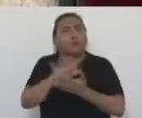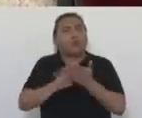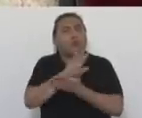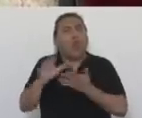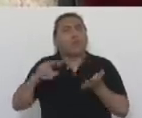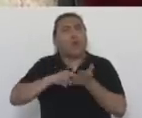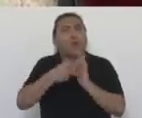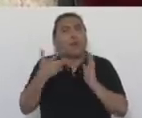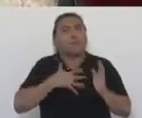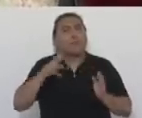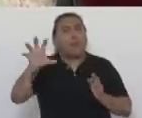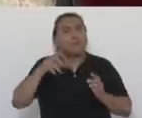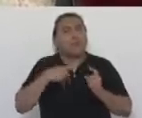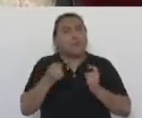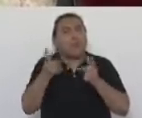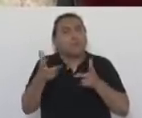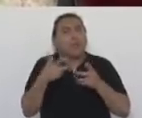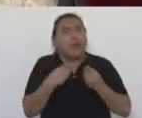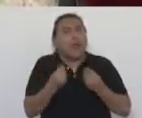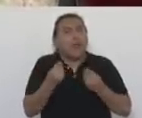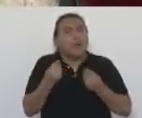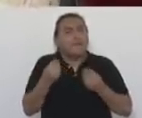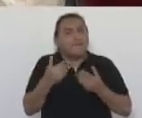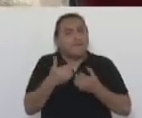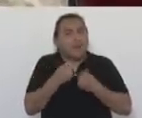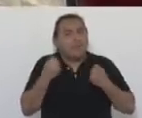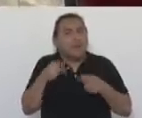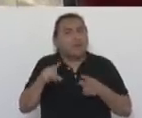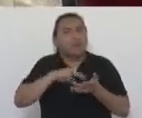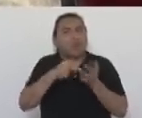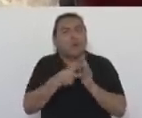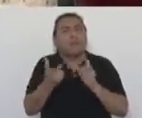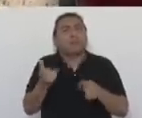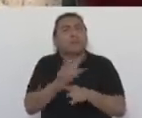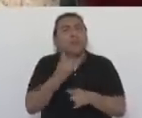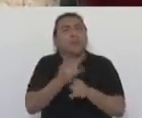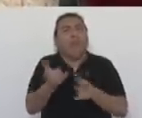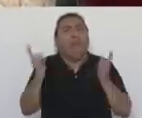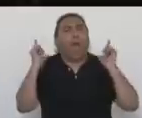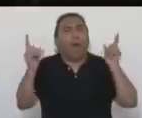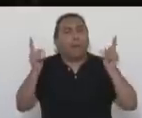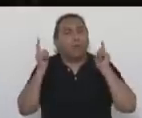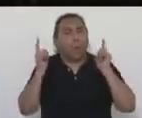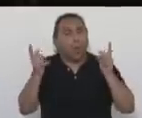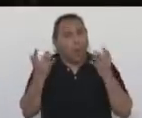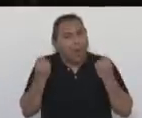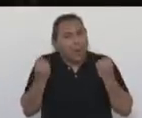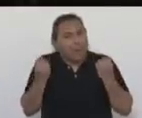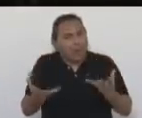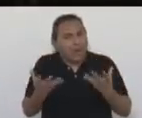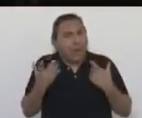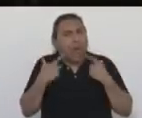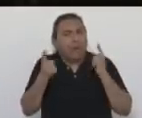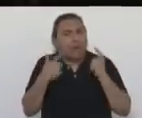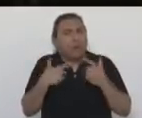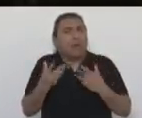provincia, decía que encarar estos problemas estructurales es siempre una aventura. Una aventura porque encarar los problemas